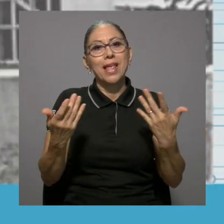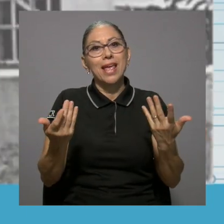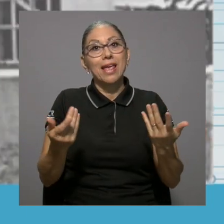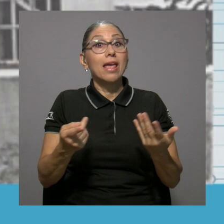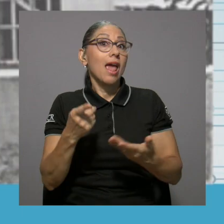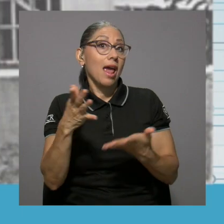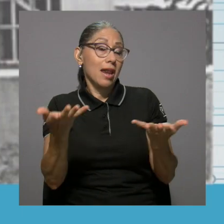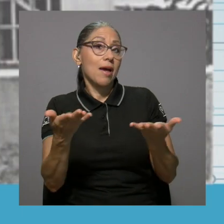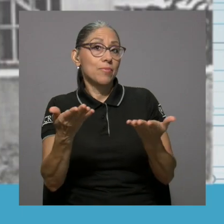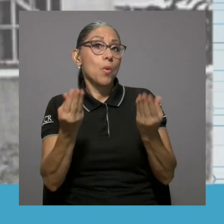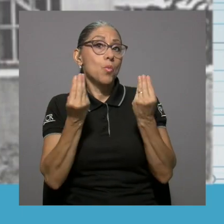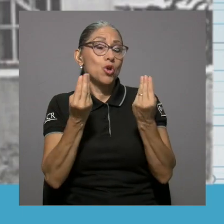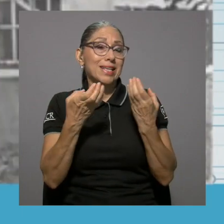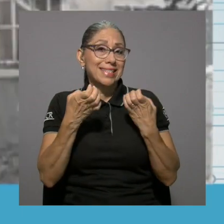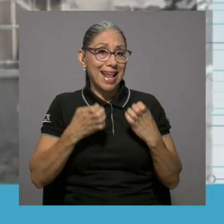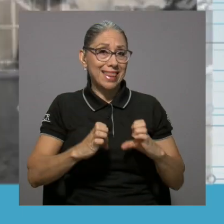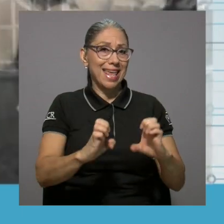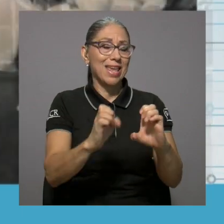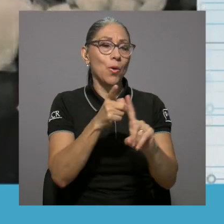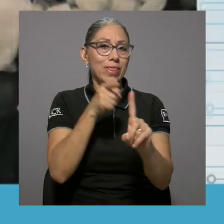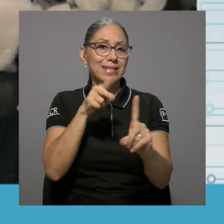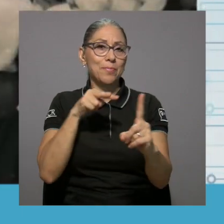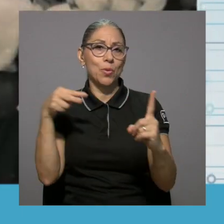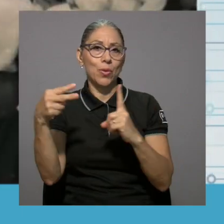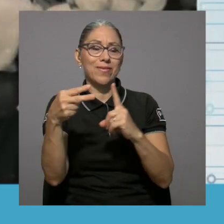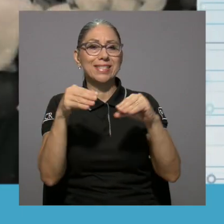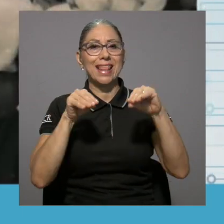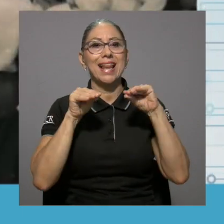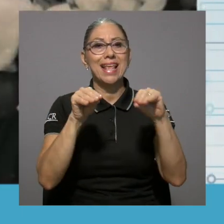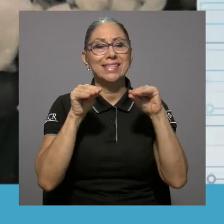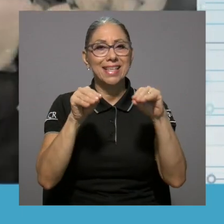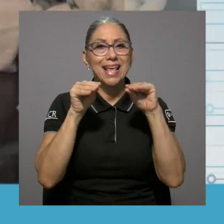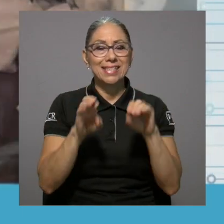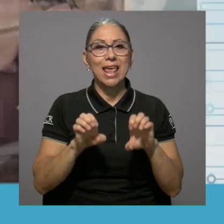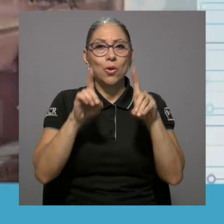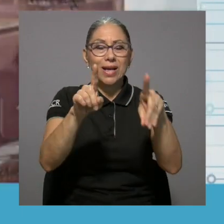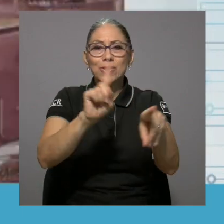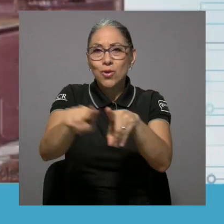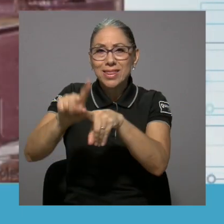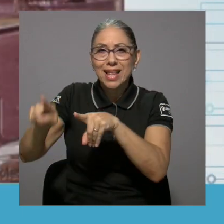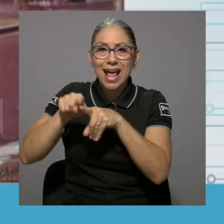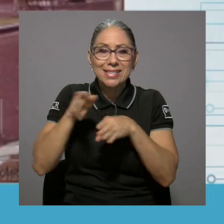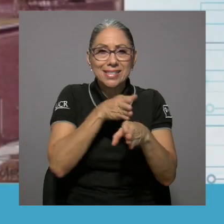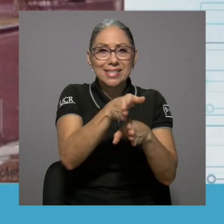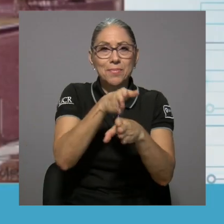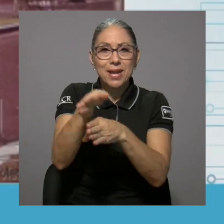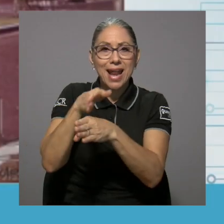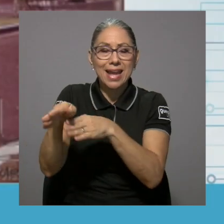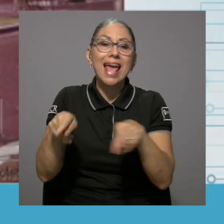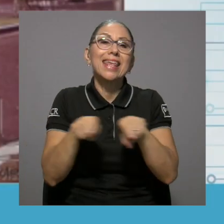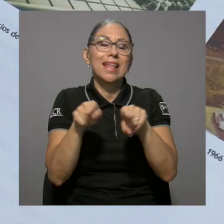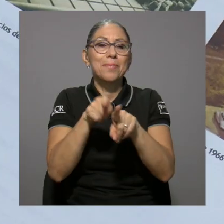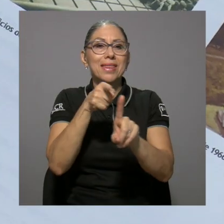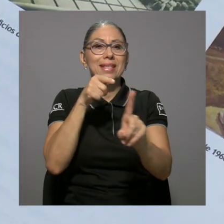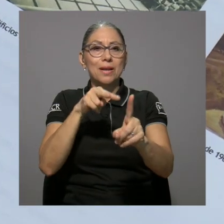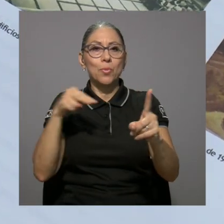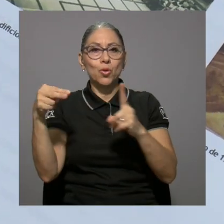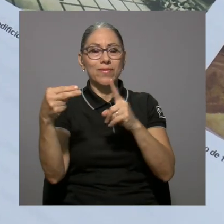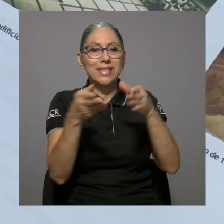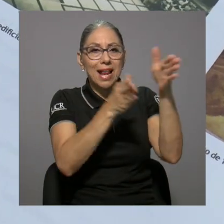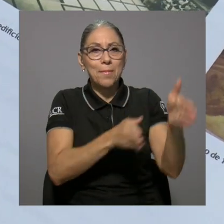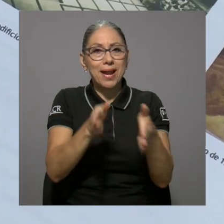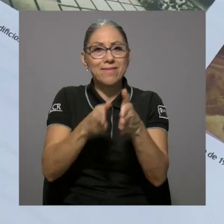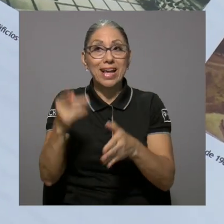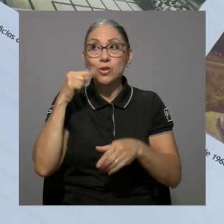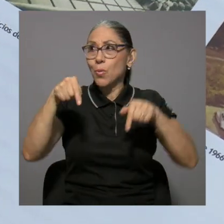era estratégico tanto desde el punto de vista de la enseñanza, ¿verdad?, de la educación transdisciplinaria, como desde el punto de vista de la planificación, porque